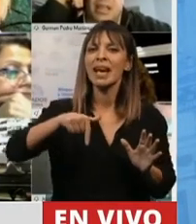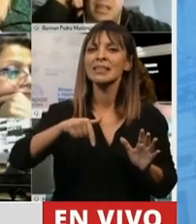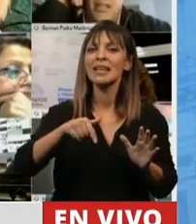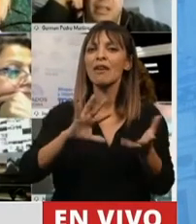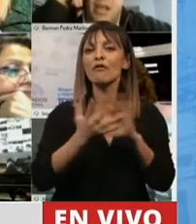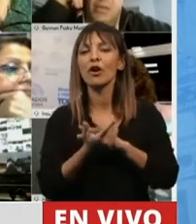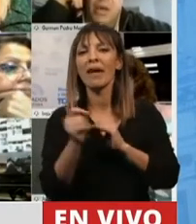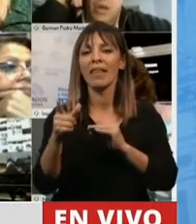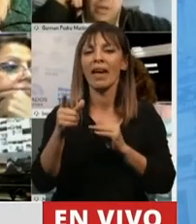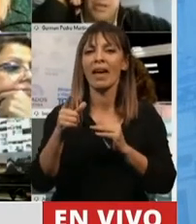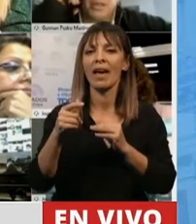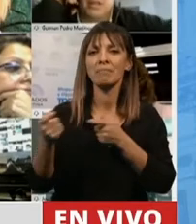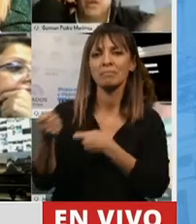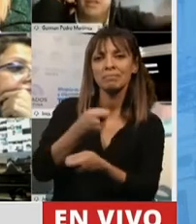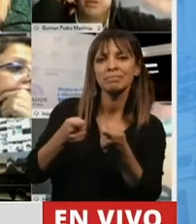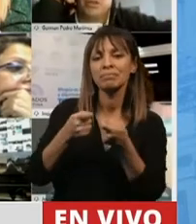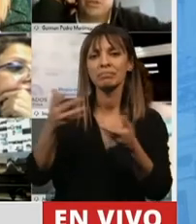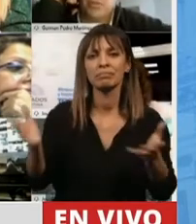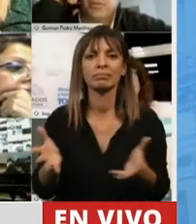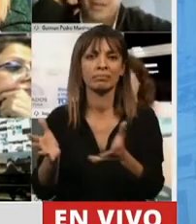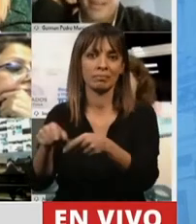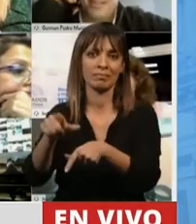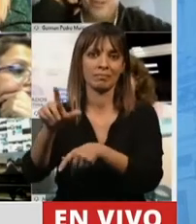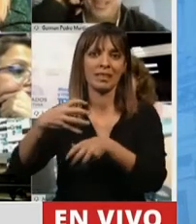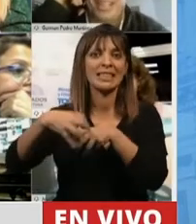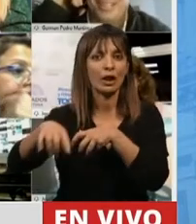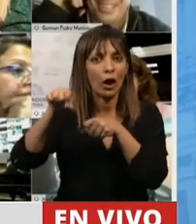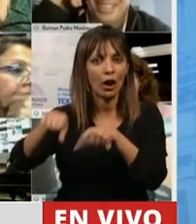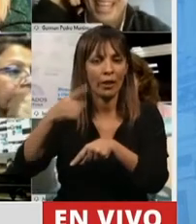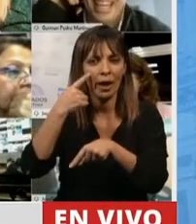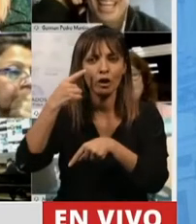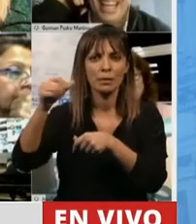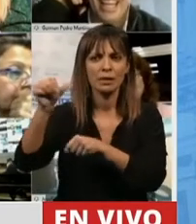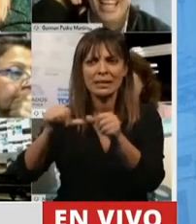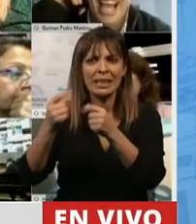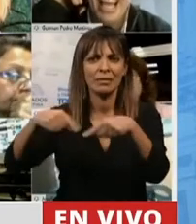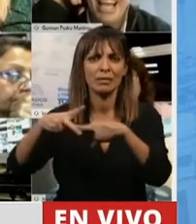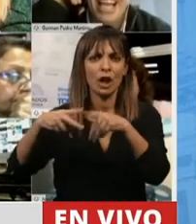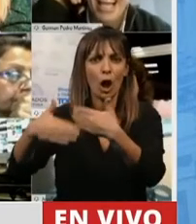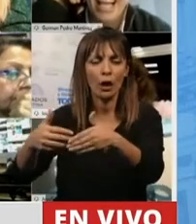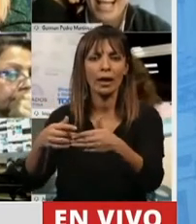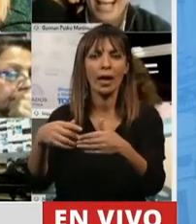esta economía del conocimiento y este sector realmente tiene beneficios particulares y tiene capacidades particulares. Ahora,